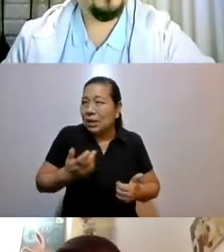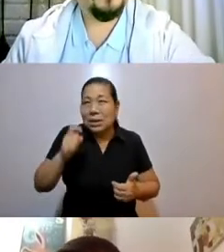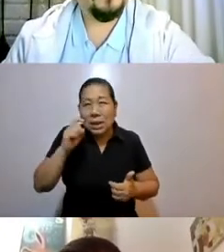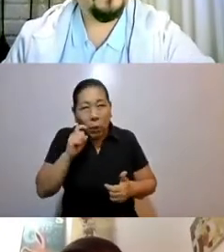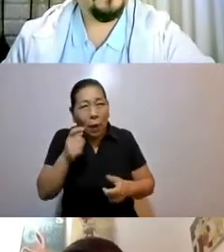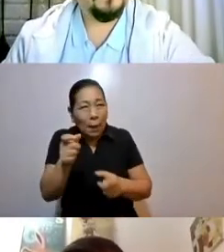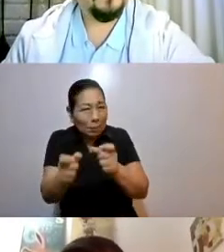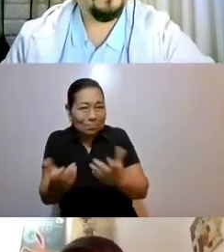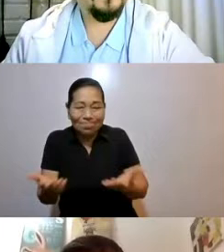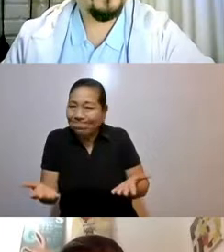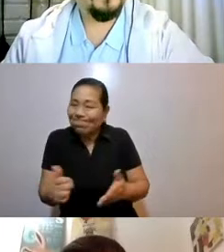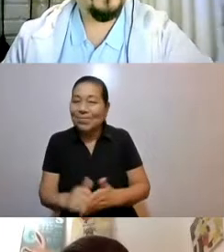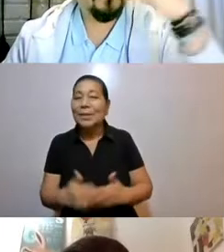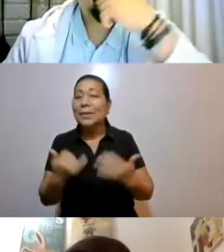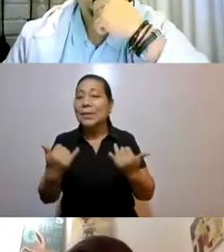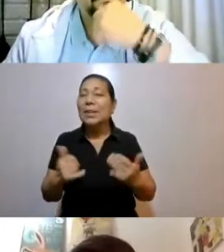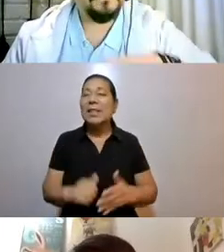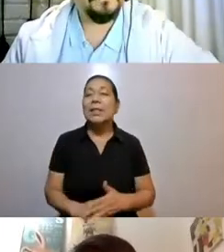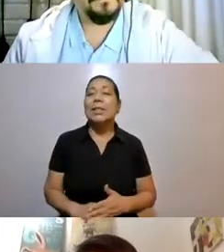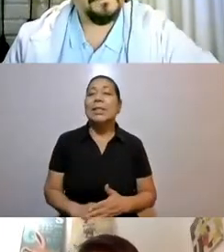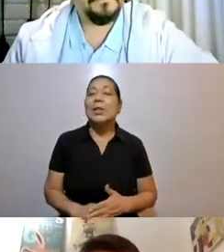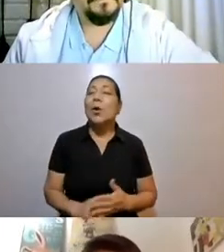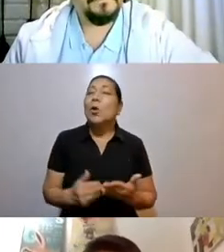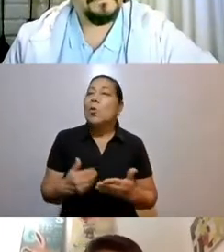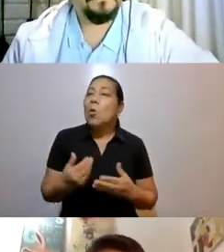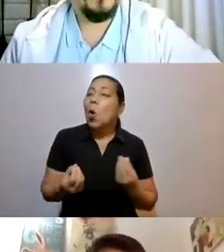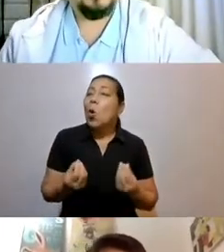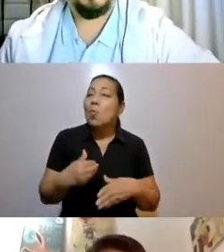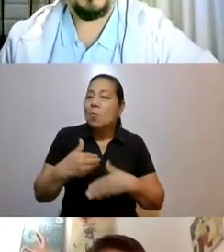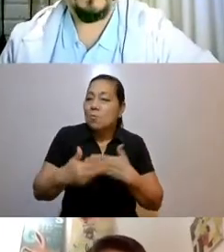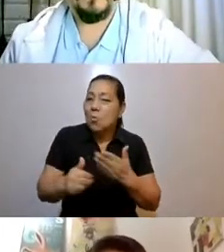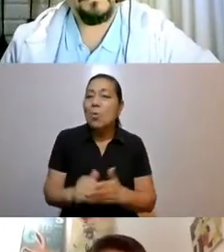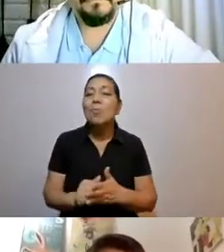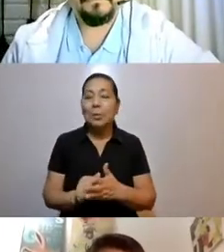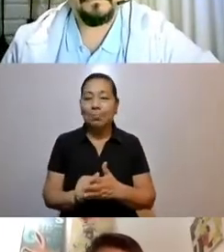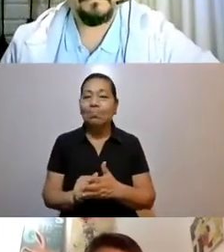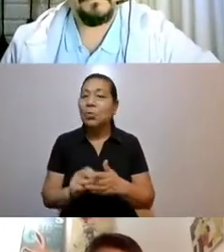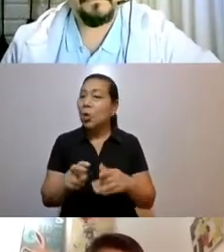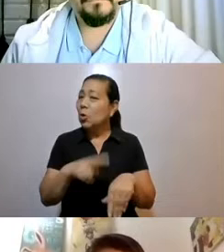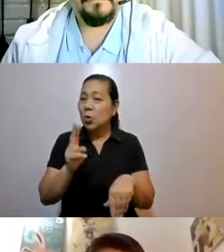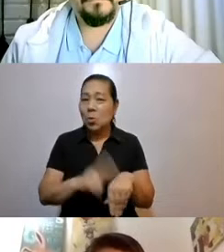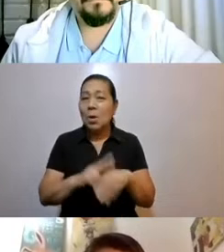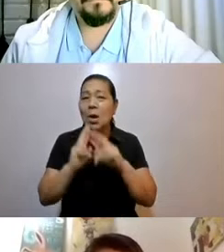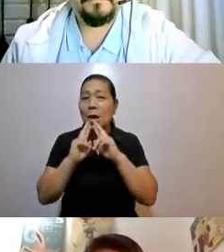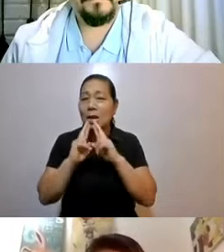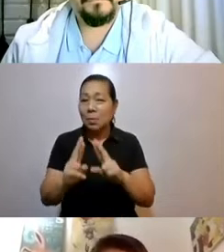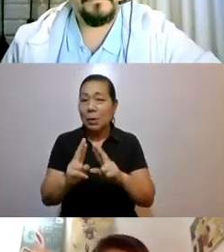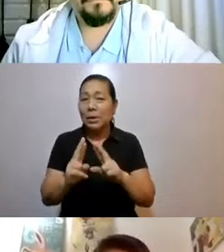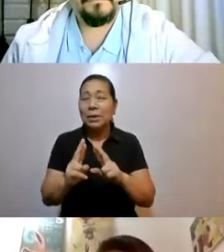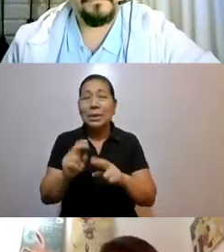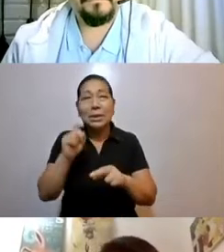personas. Ahora, esto se va a dar durante el ciclo normal de respuesta sexual